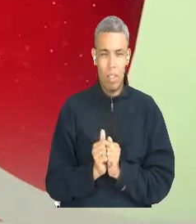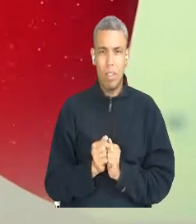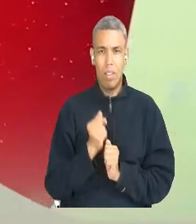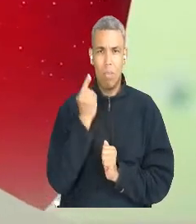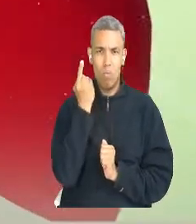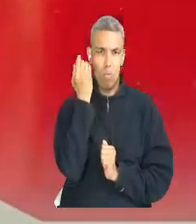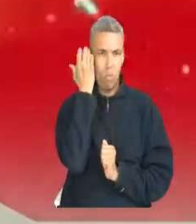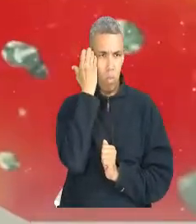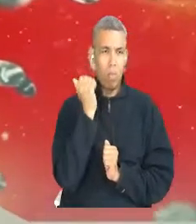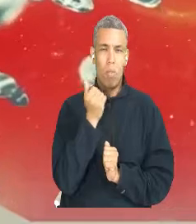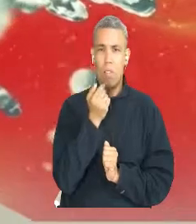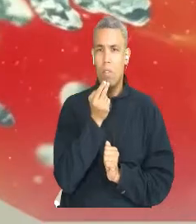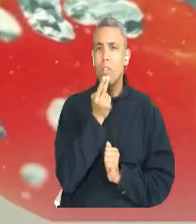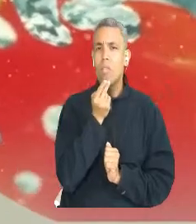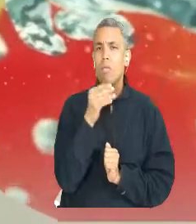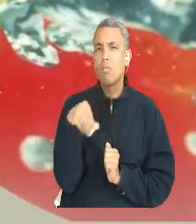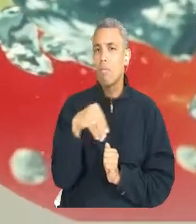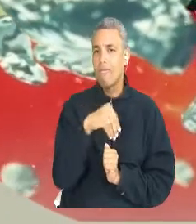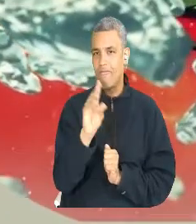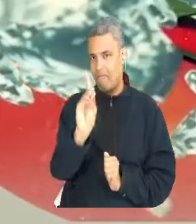gusto.